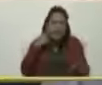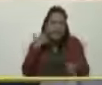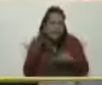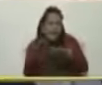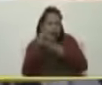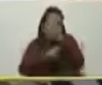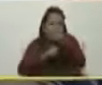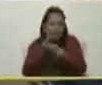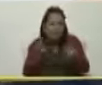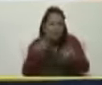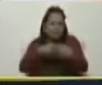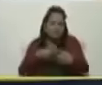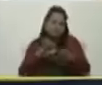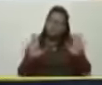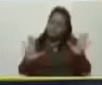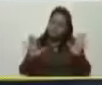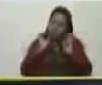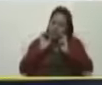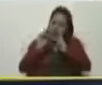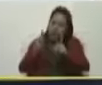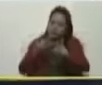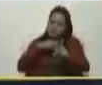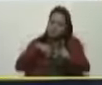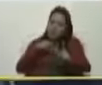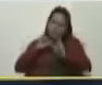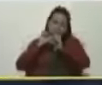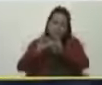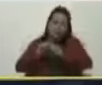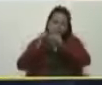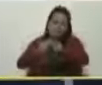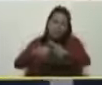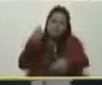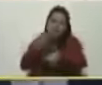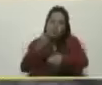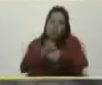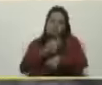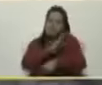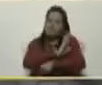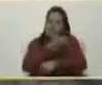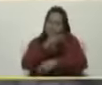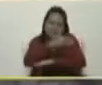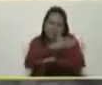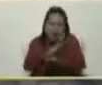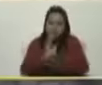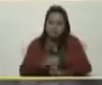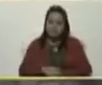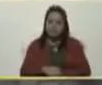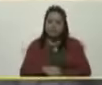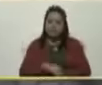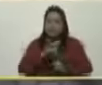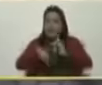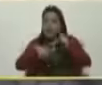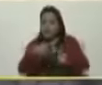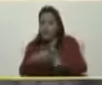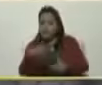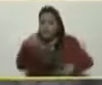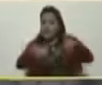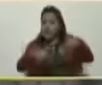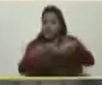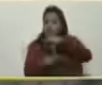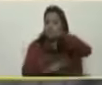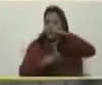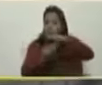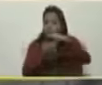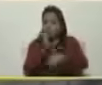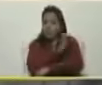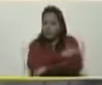hacen. Bueno, nosotros continuamos trabajando y continuamos llevando un mensaje. Posteriormente a eso se suscitaron las elecciones primarias,